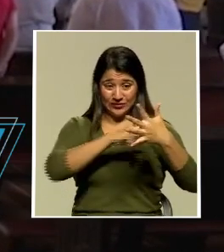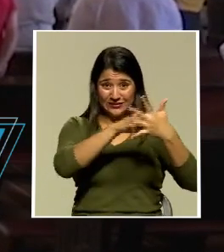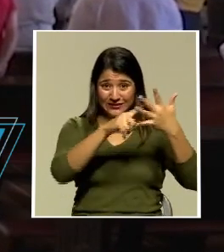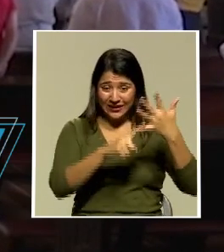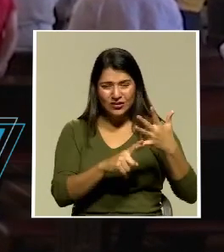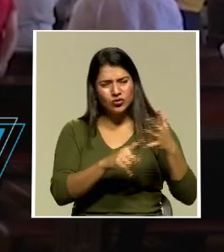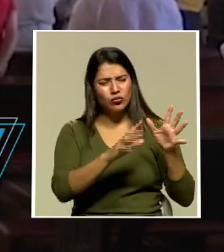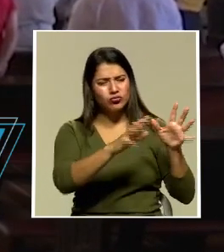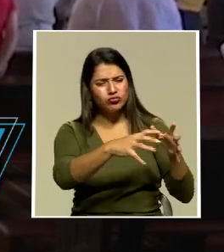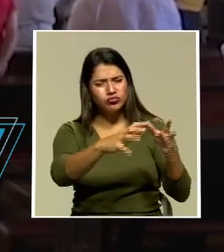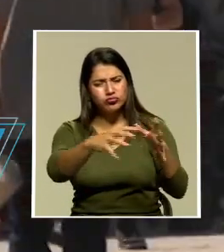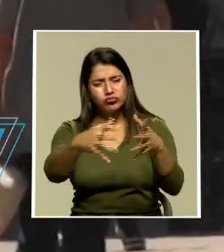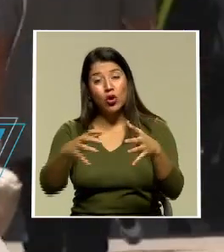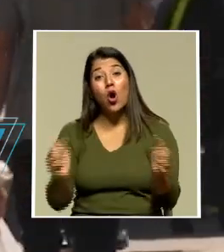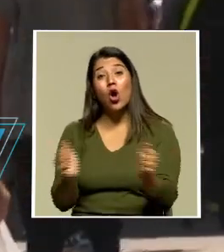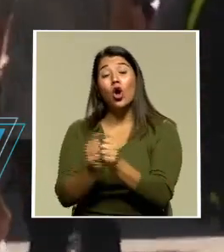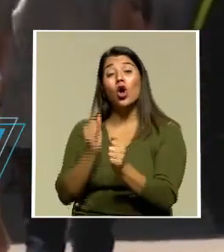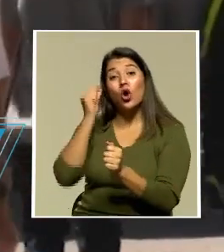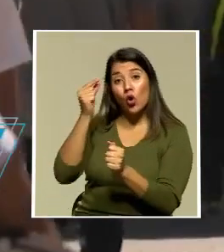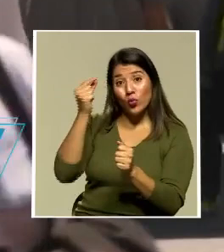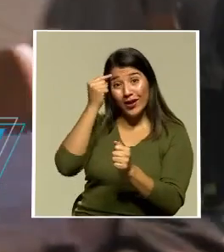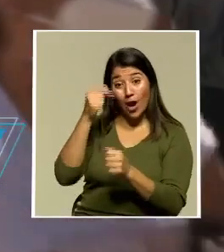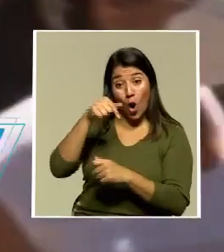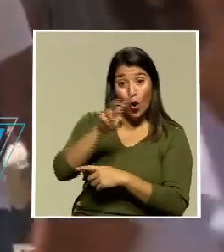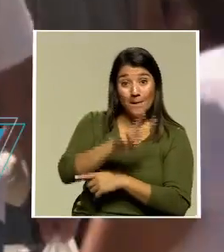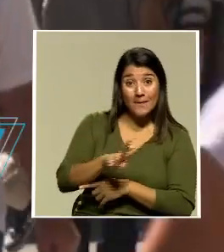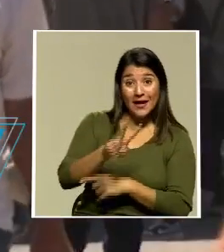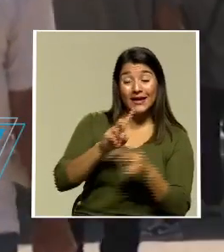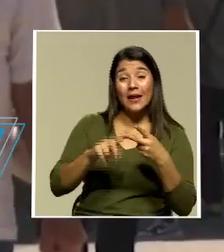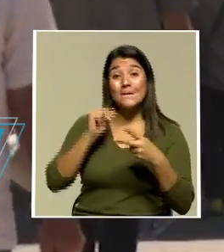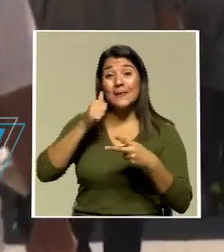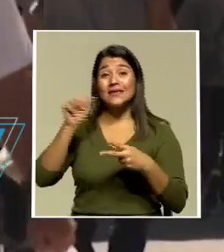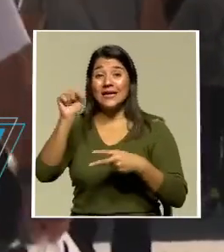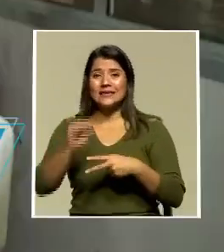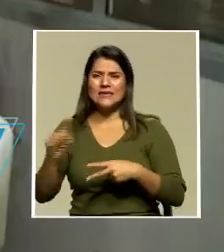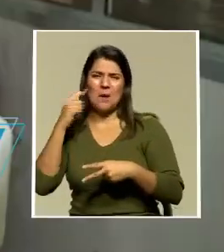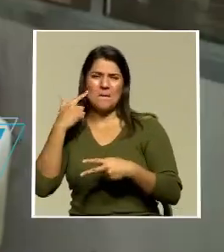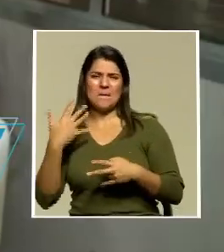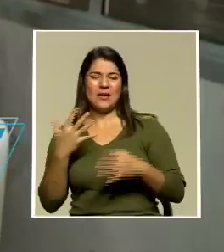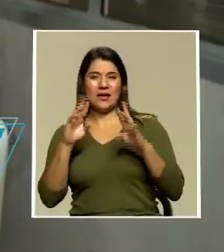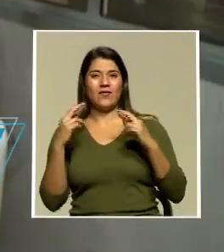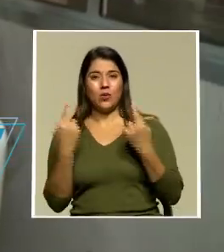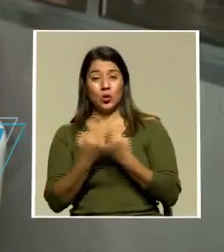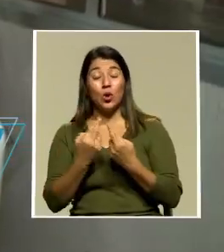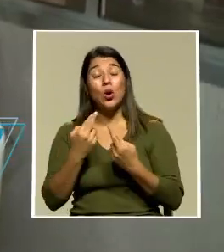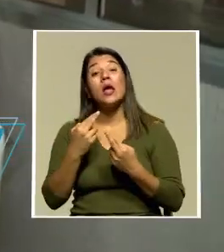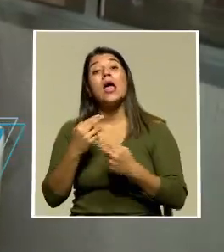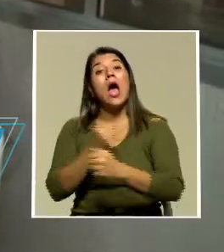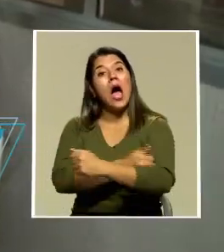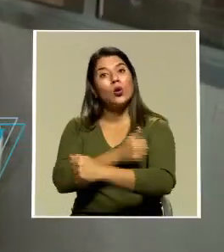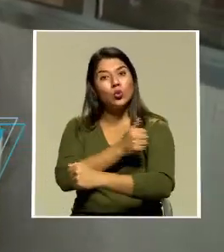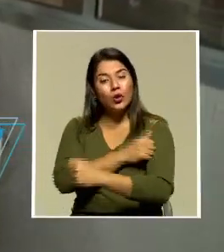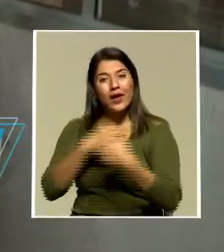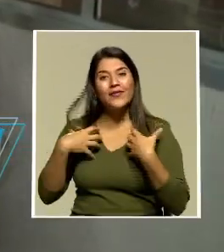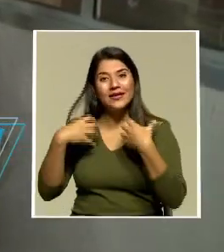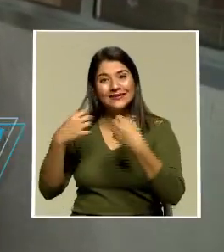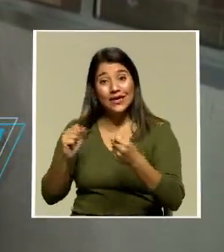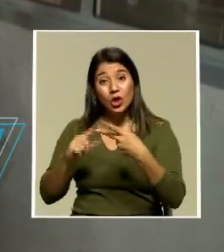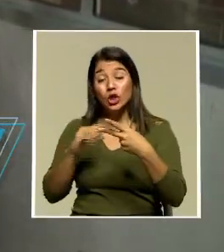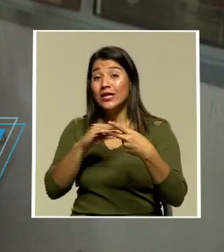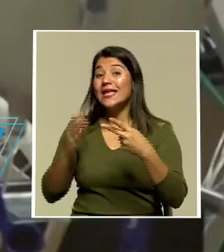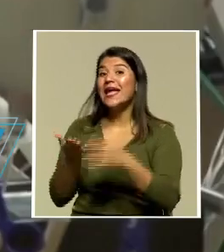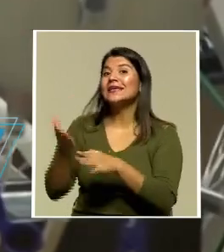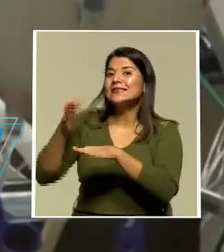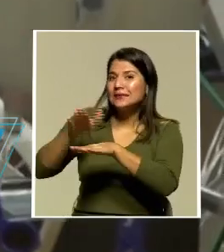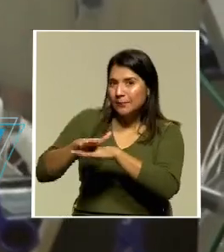realizan entre este viernes y sábado. Estas reuniones tienen como objetivo que autoridades de salud y los expertos de la sala de situación detallen